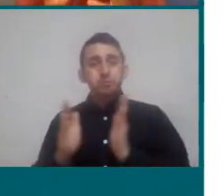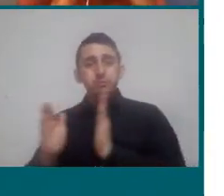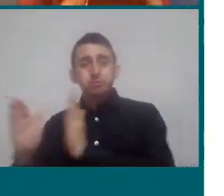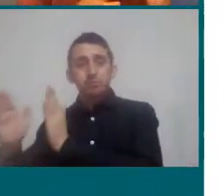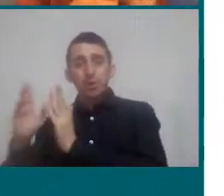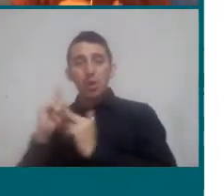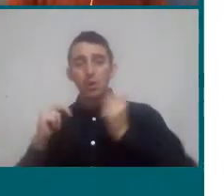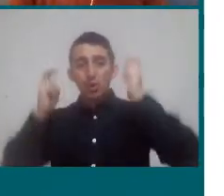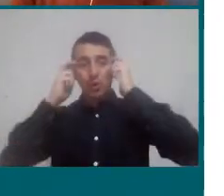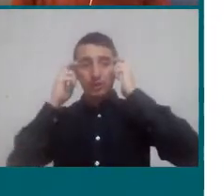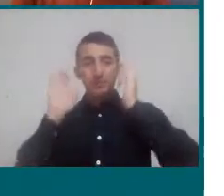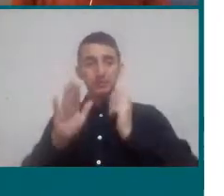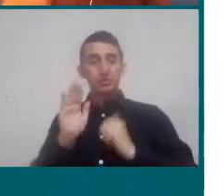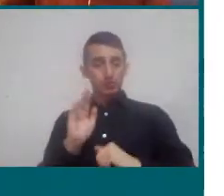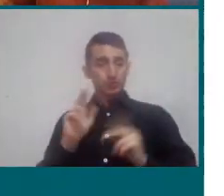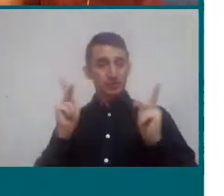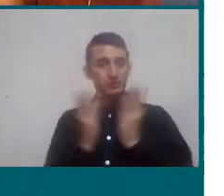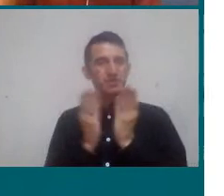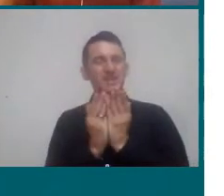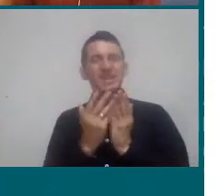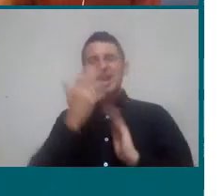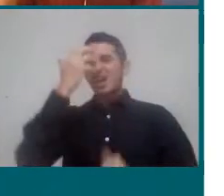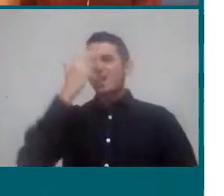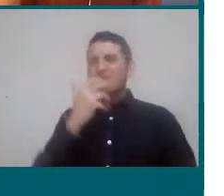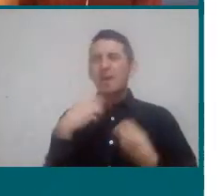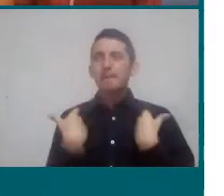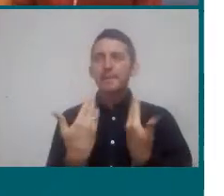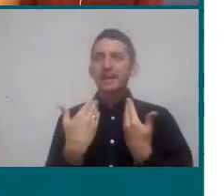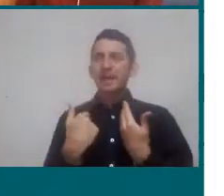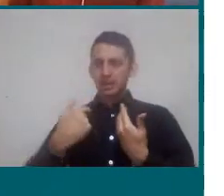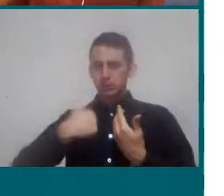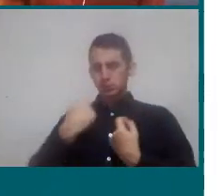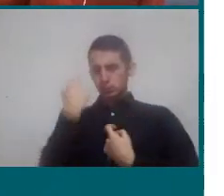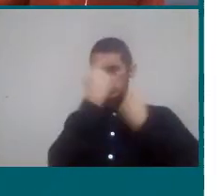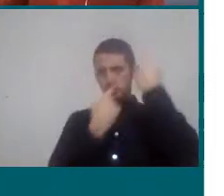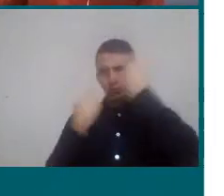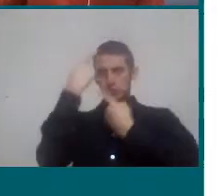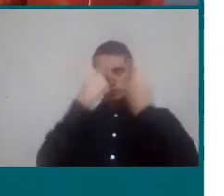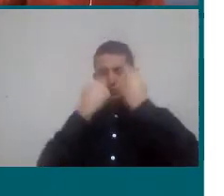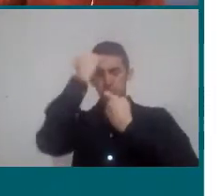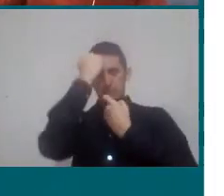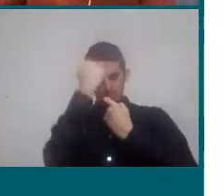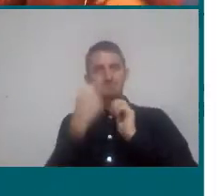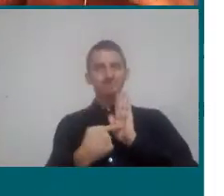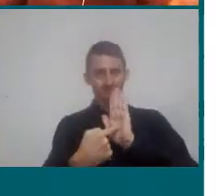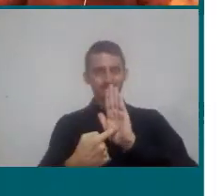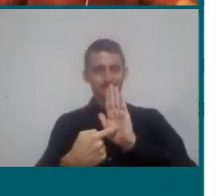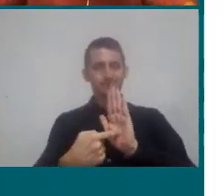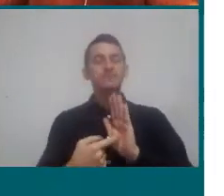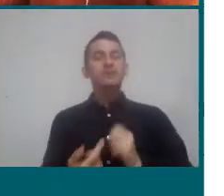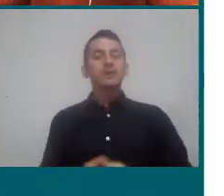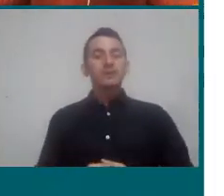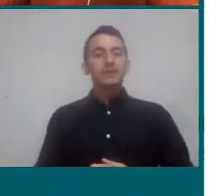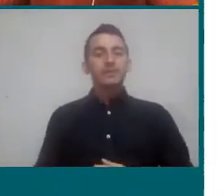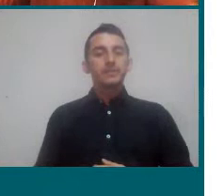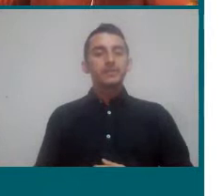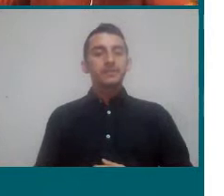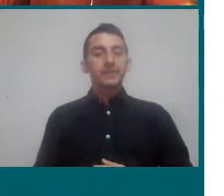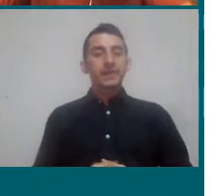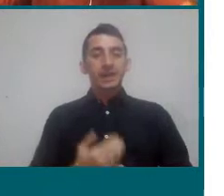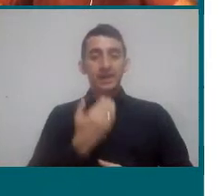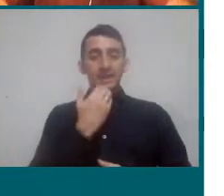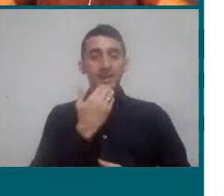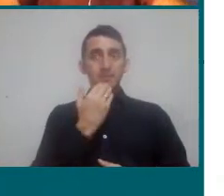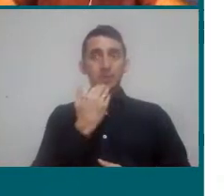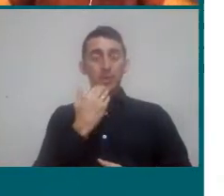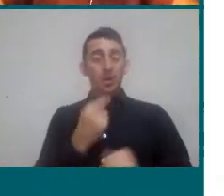esta reflexión sobre para qué evaluábamos, me generó a mí algunas reflexiones que me gustaría compartir con vosotros. Y dije, ostras, es que igual cambiar este modelo